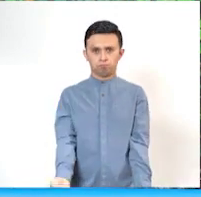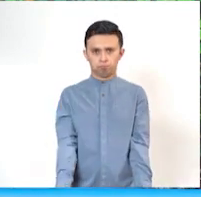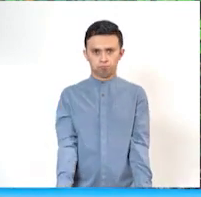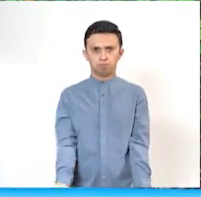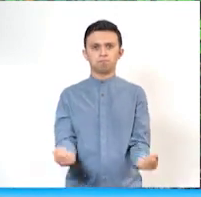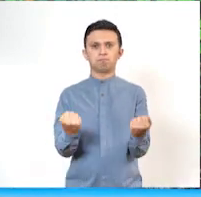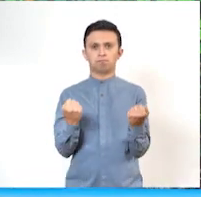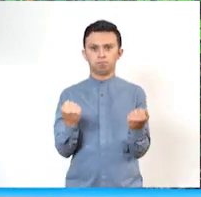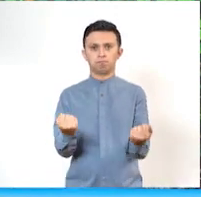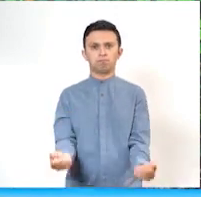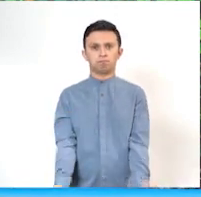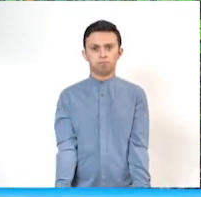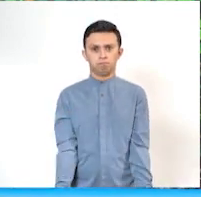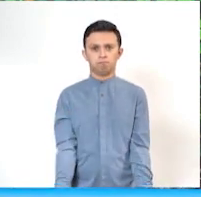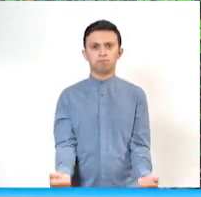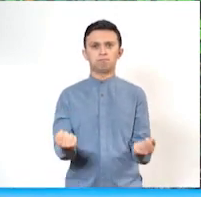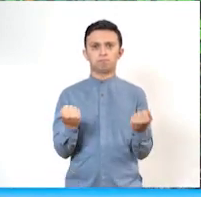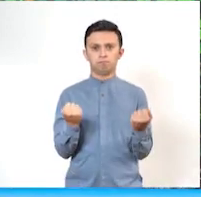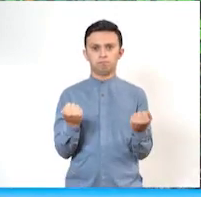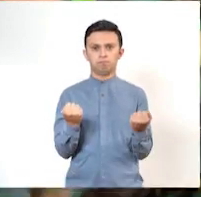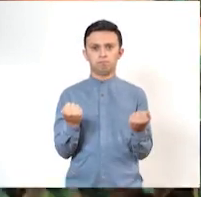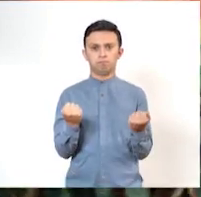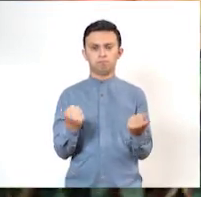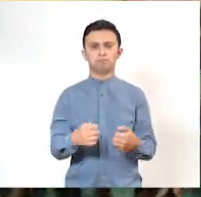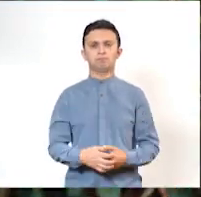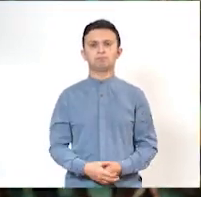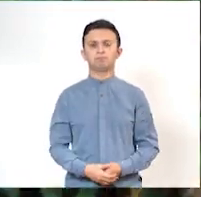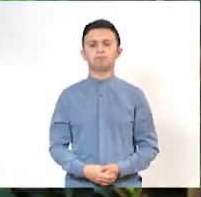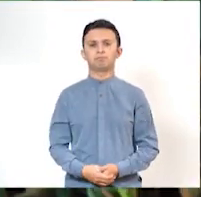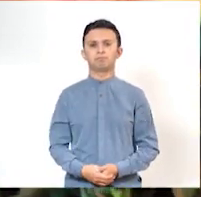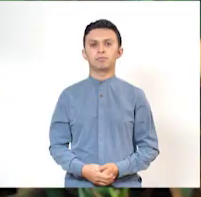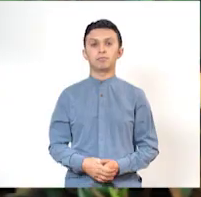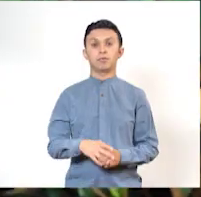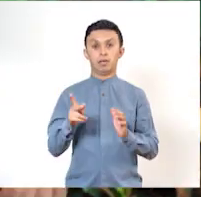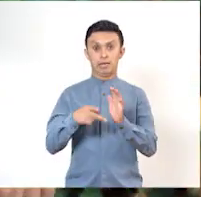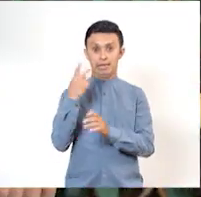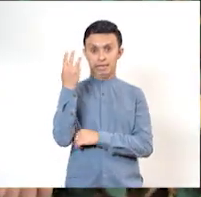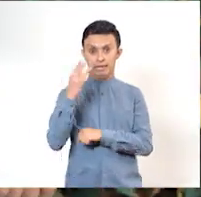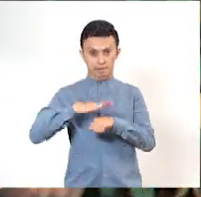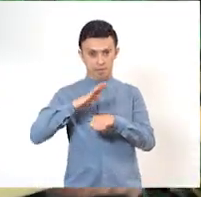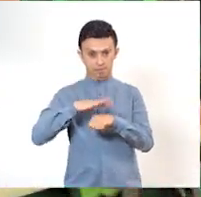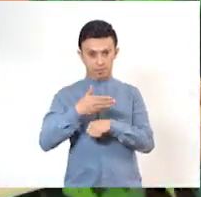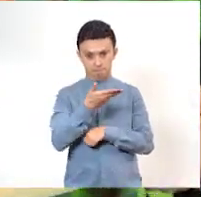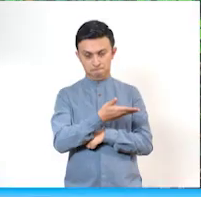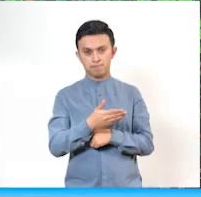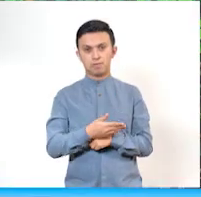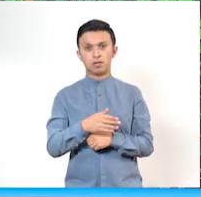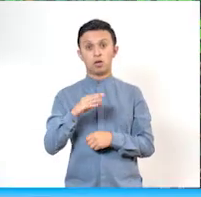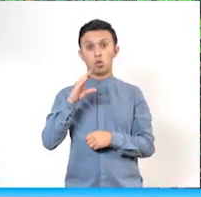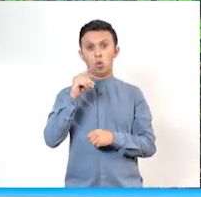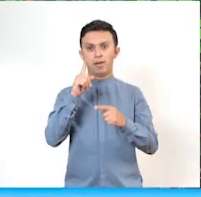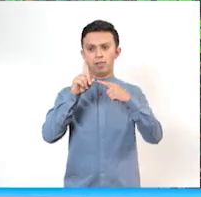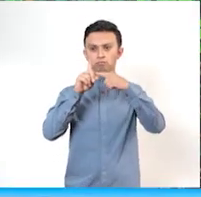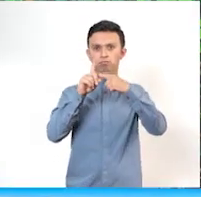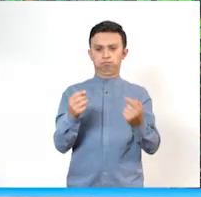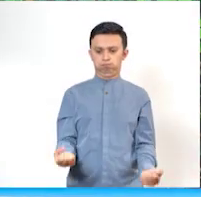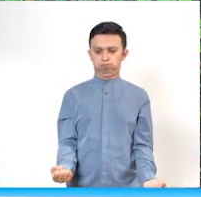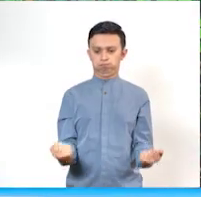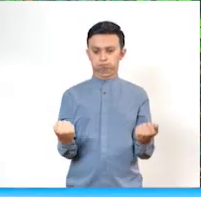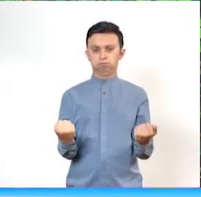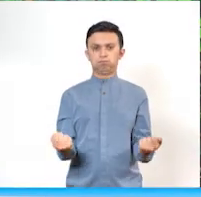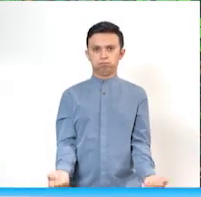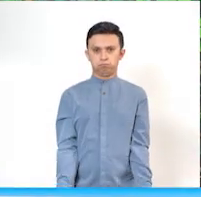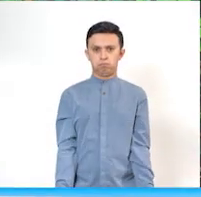Extendemos, flexionamos, extendemos, flexionamos. 3 más, Jair. 90 grados,